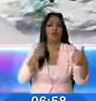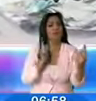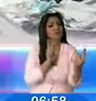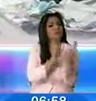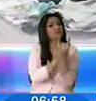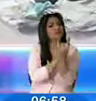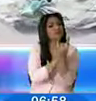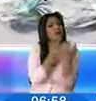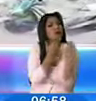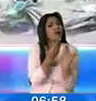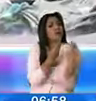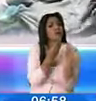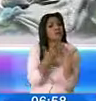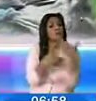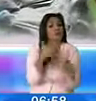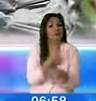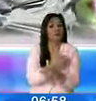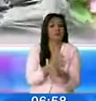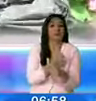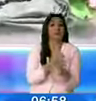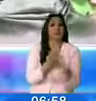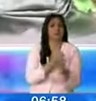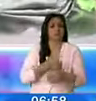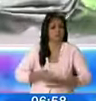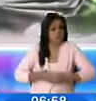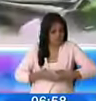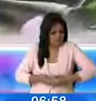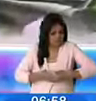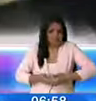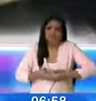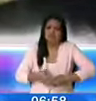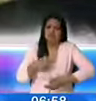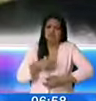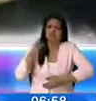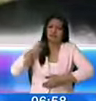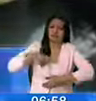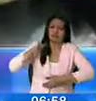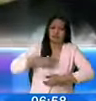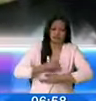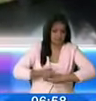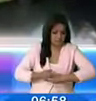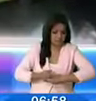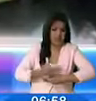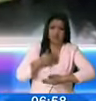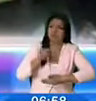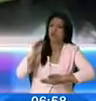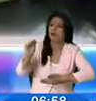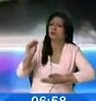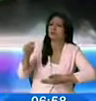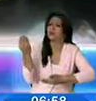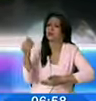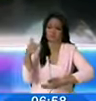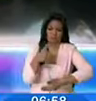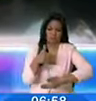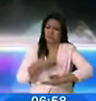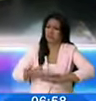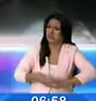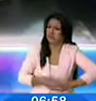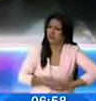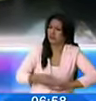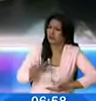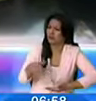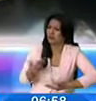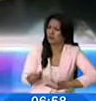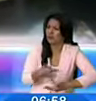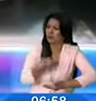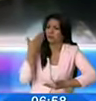dejaron abandonada en sus brazos a una menor de aproximadamente 2 meses de edad. Pues ya me fui a avisar al joven que me dejó una señora un bebé